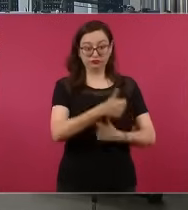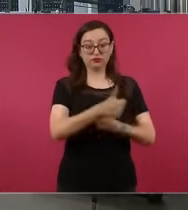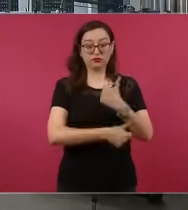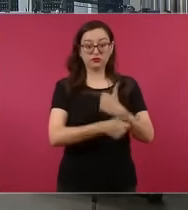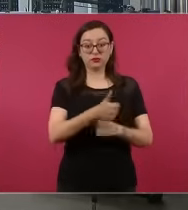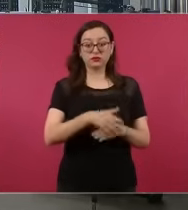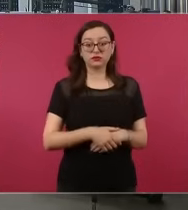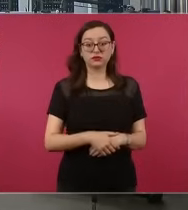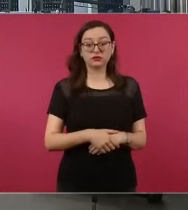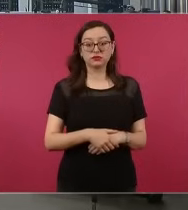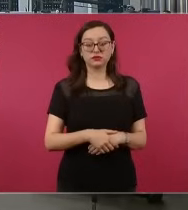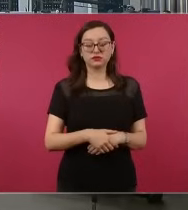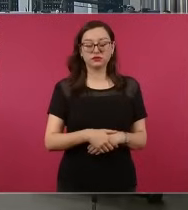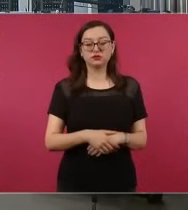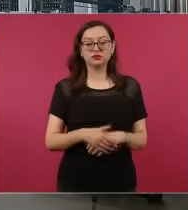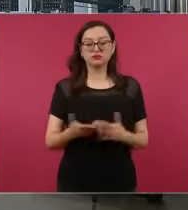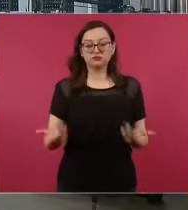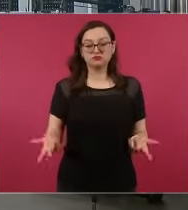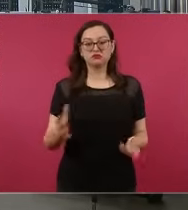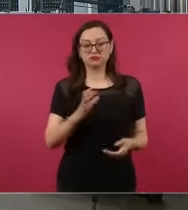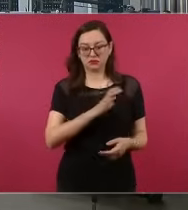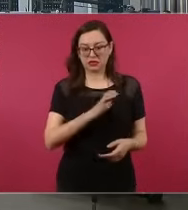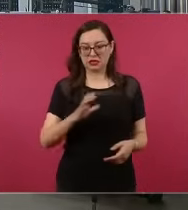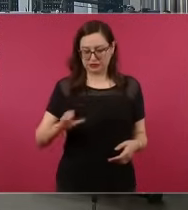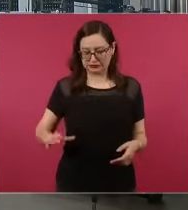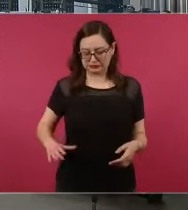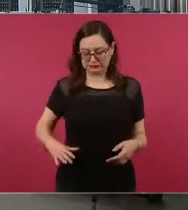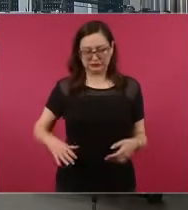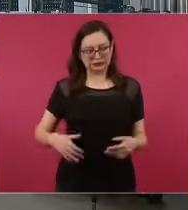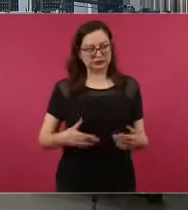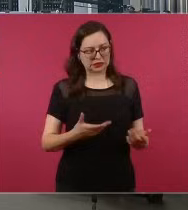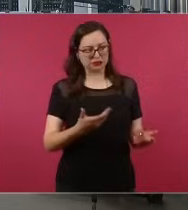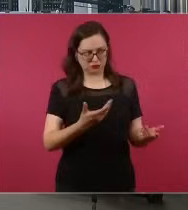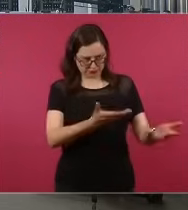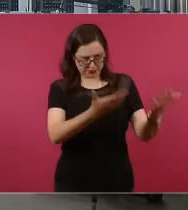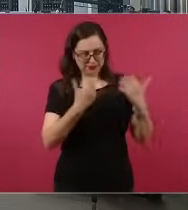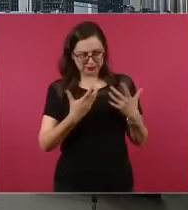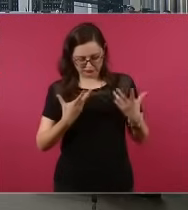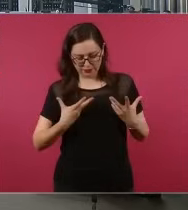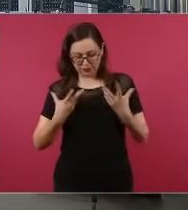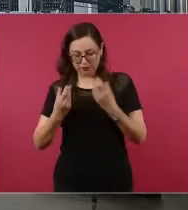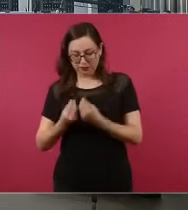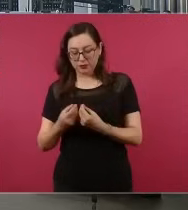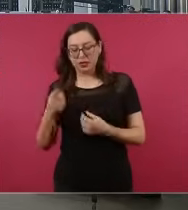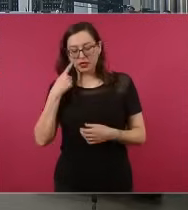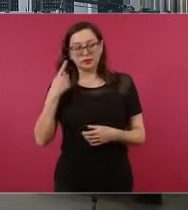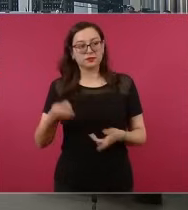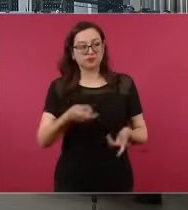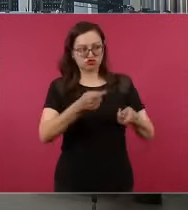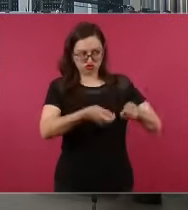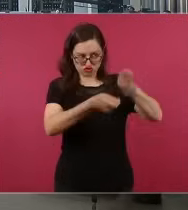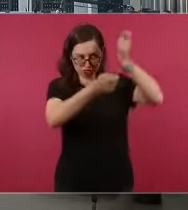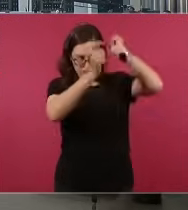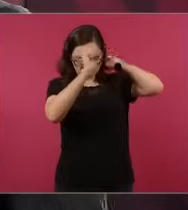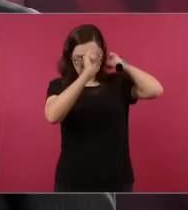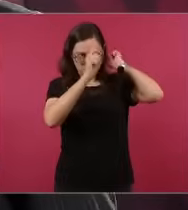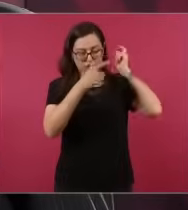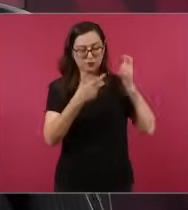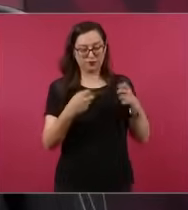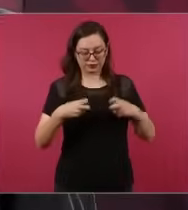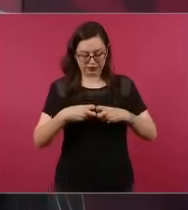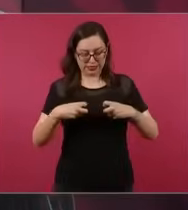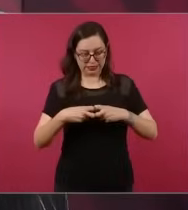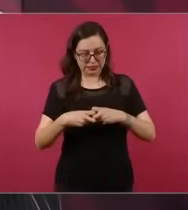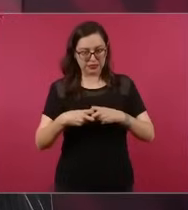aquí está tu volante, aquí está tu morral para el volante, tu sombrero, tu gorra y tus